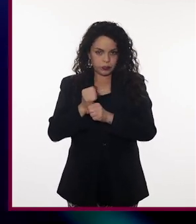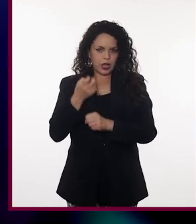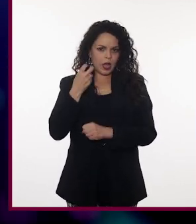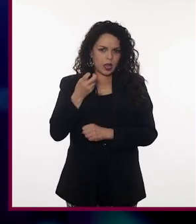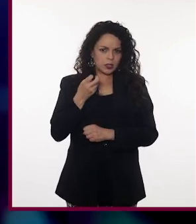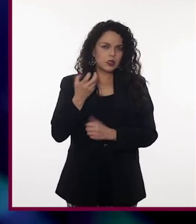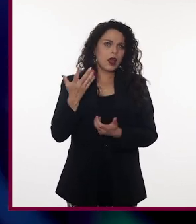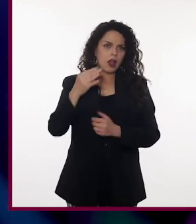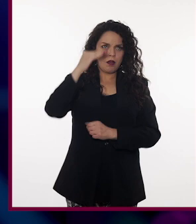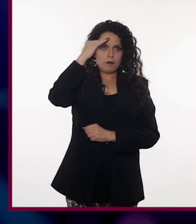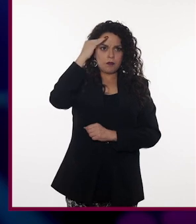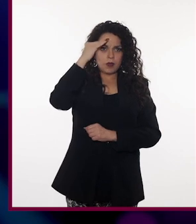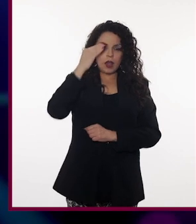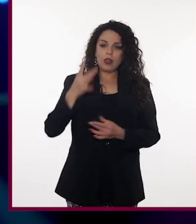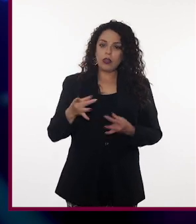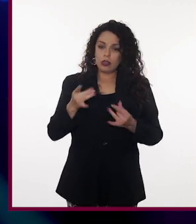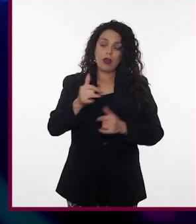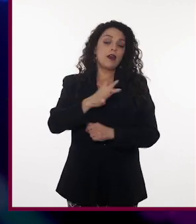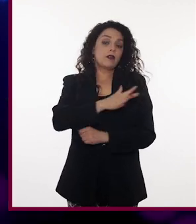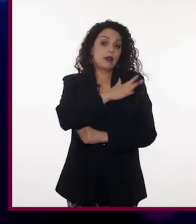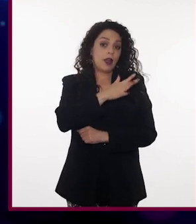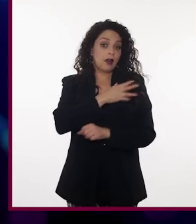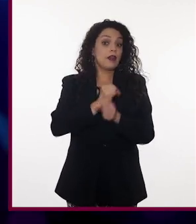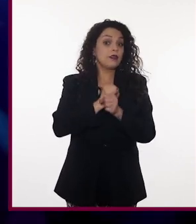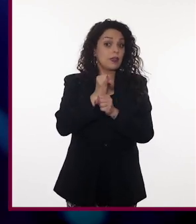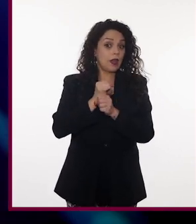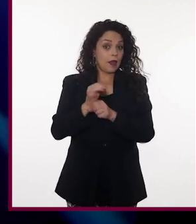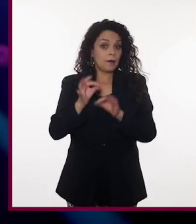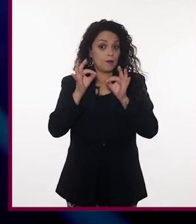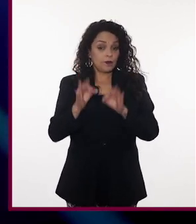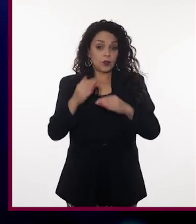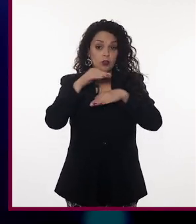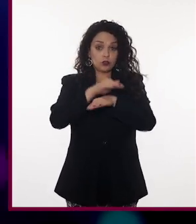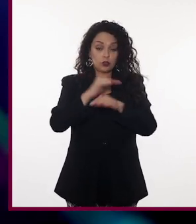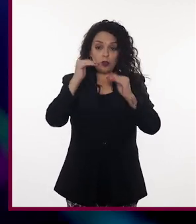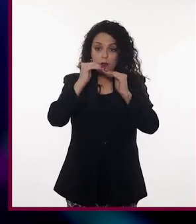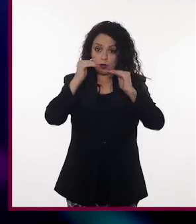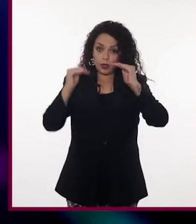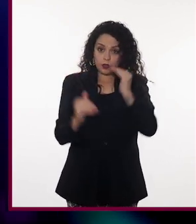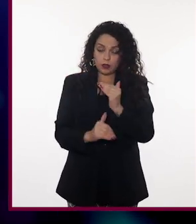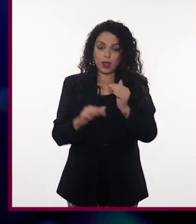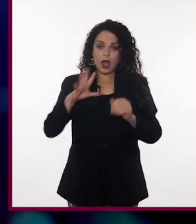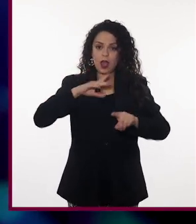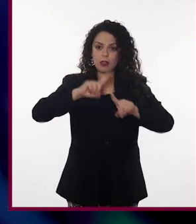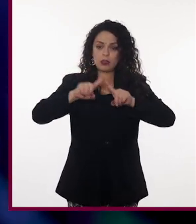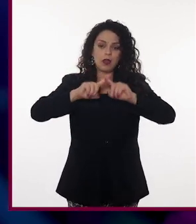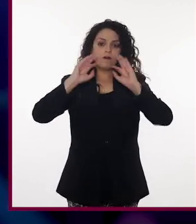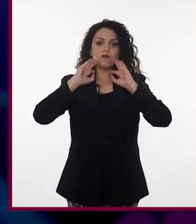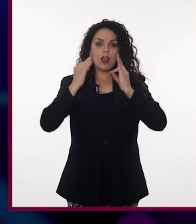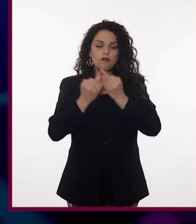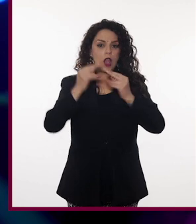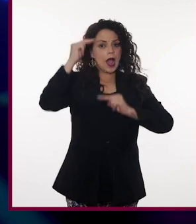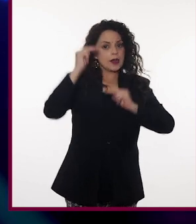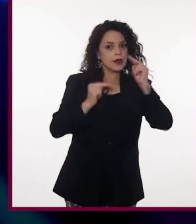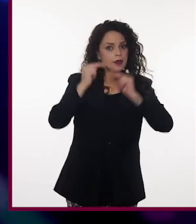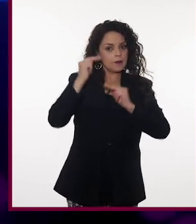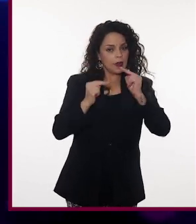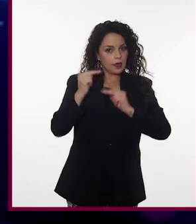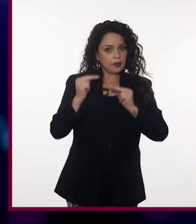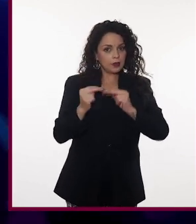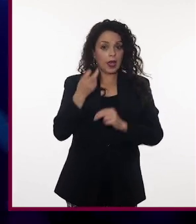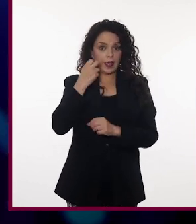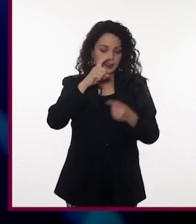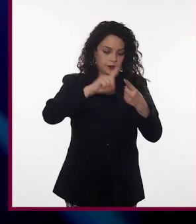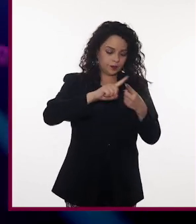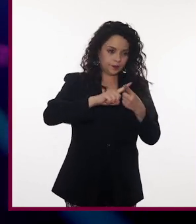buscamos que sea investigación de calidad sobre desigualdad, distintas formas o dimensiones en las que existe la desigualdad. Eso es por